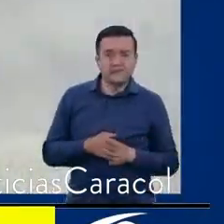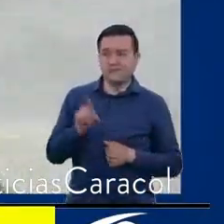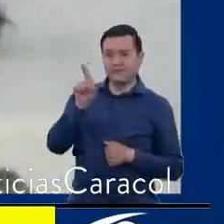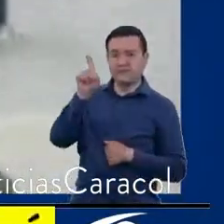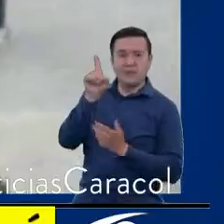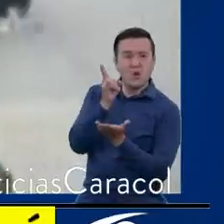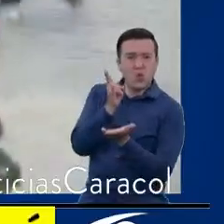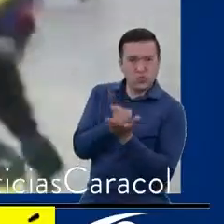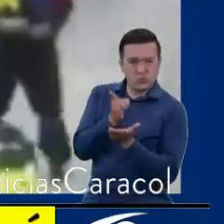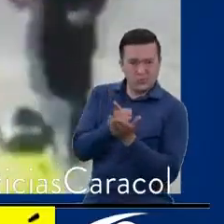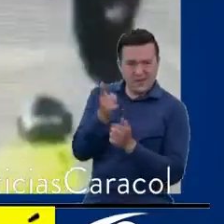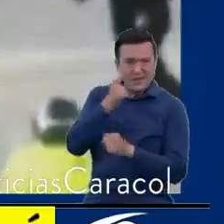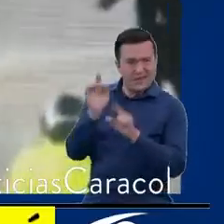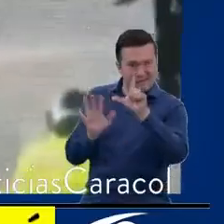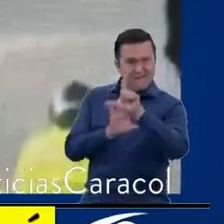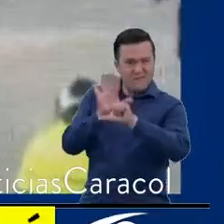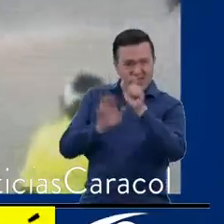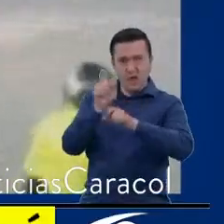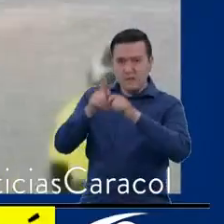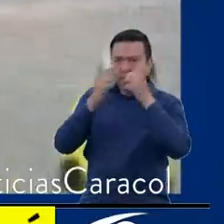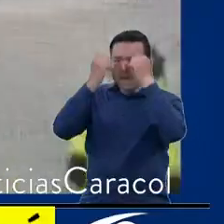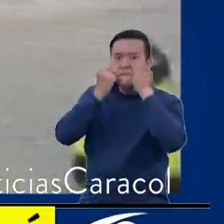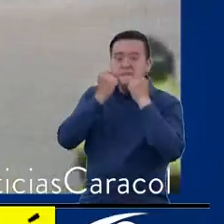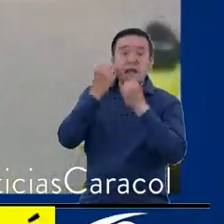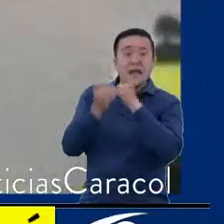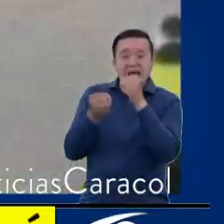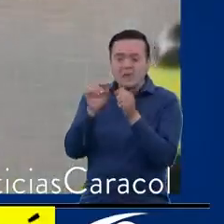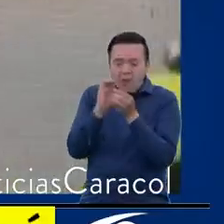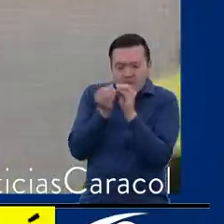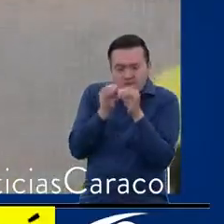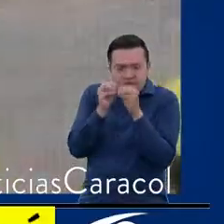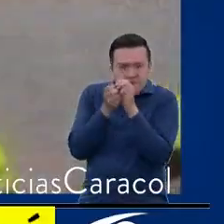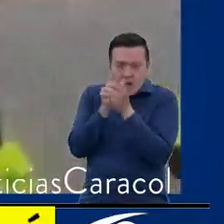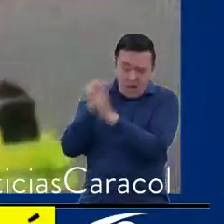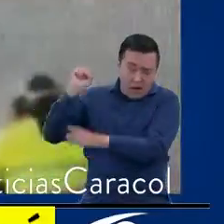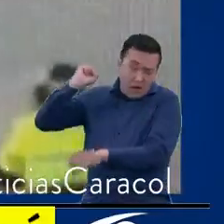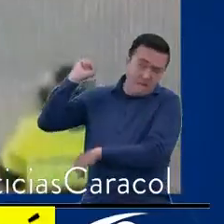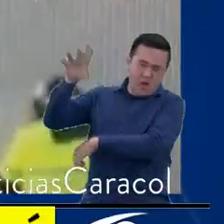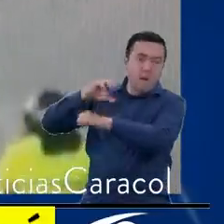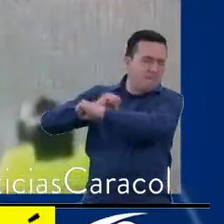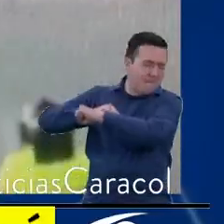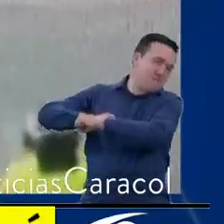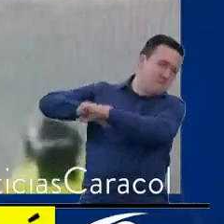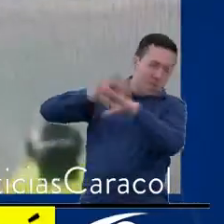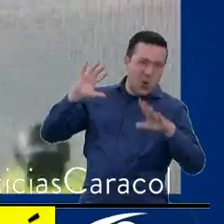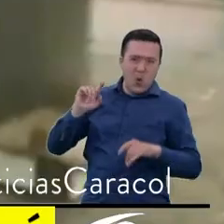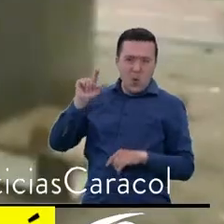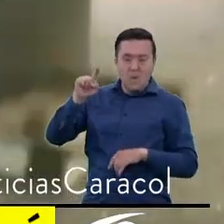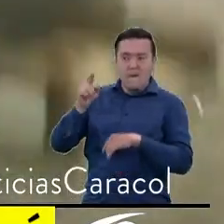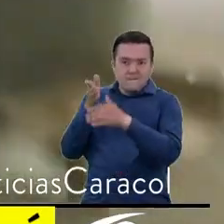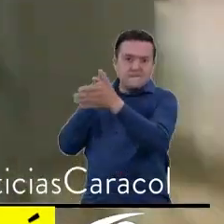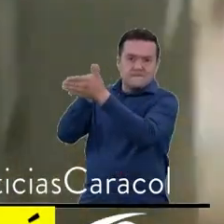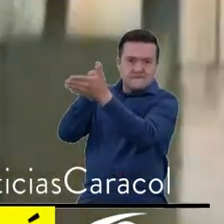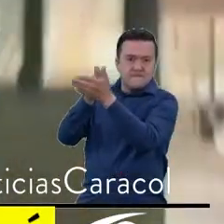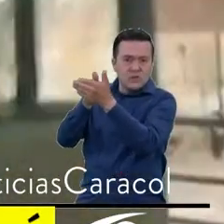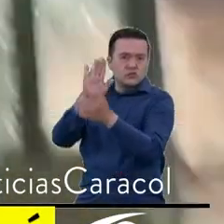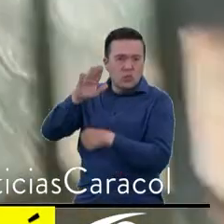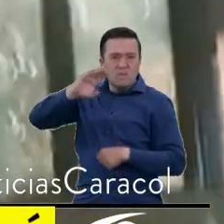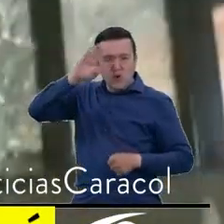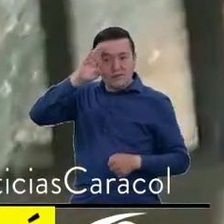quedó registrado cómo encapuchados usaron elementos artesanales incendiarios para atacar a la fuerza pública. El CAI de Santa Librada